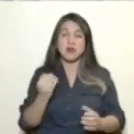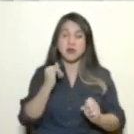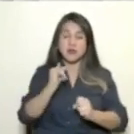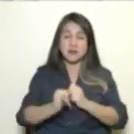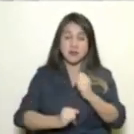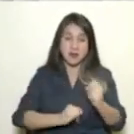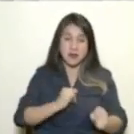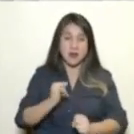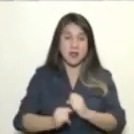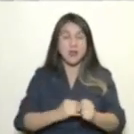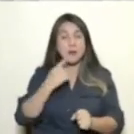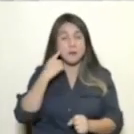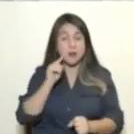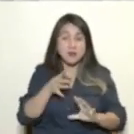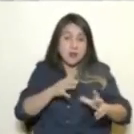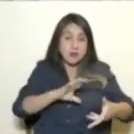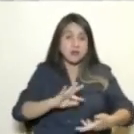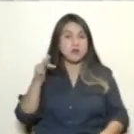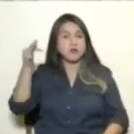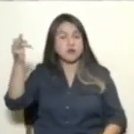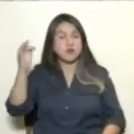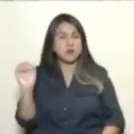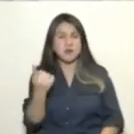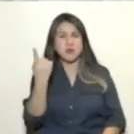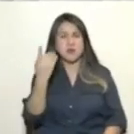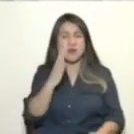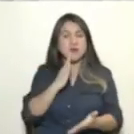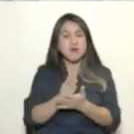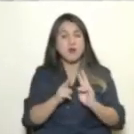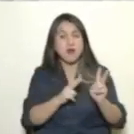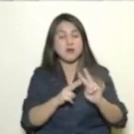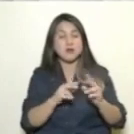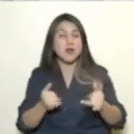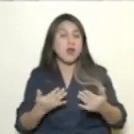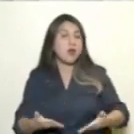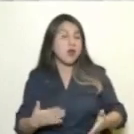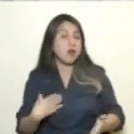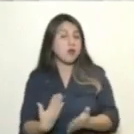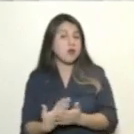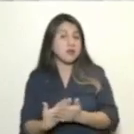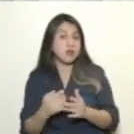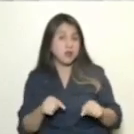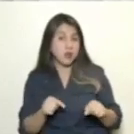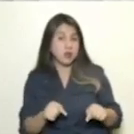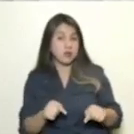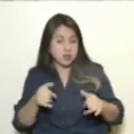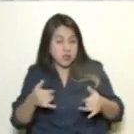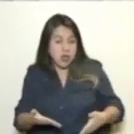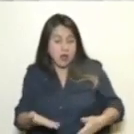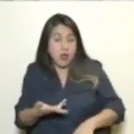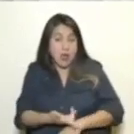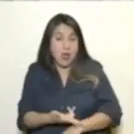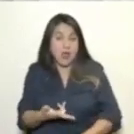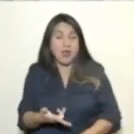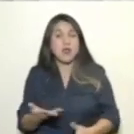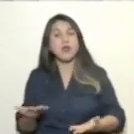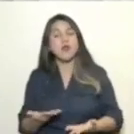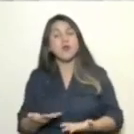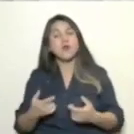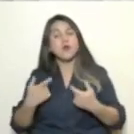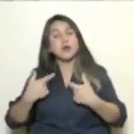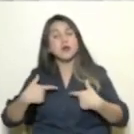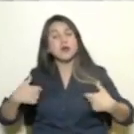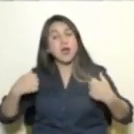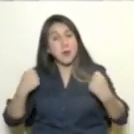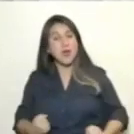futuro. Yo creo que lo que primero tendríamos que hacer ahora, aprovechando esto que ahora hay, es cómo somos